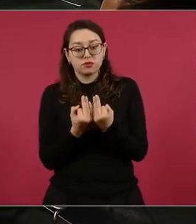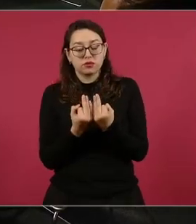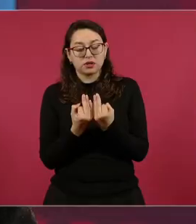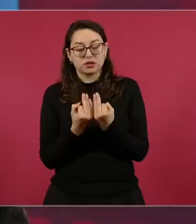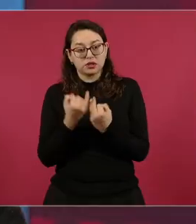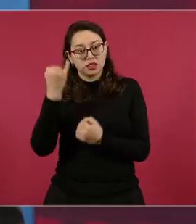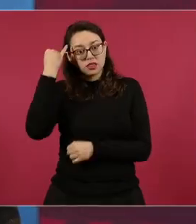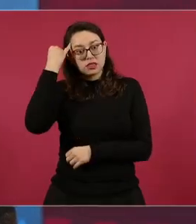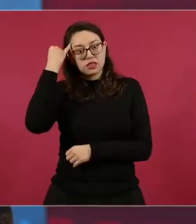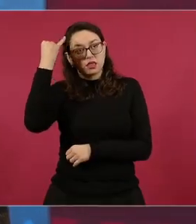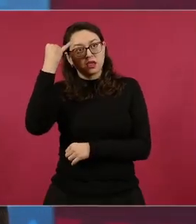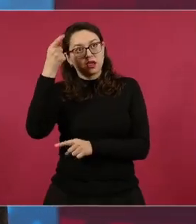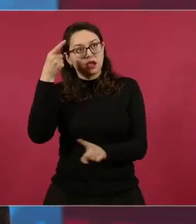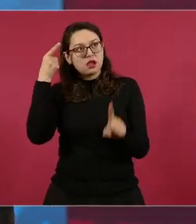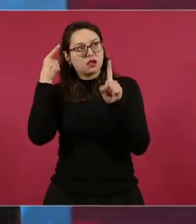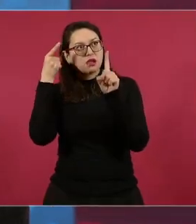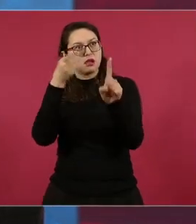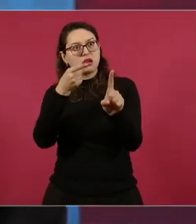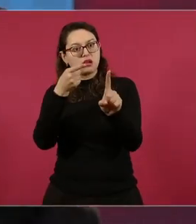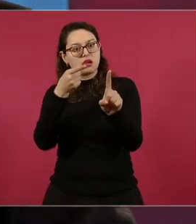con la idea